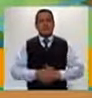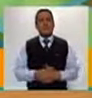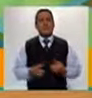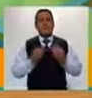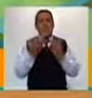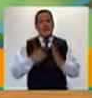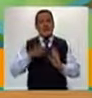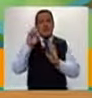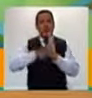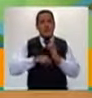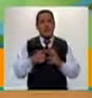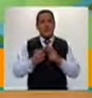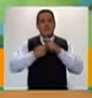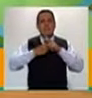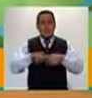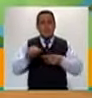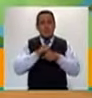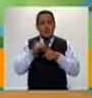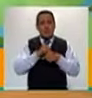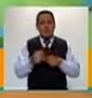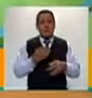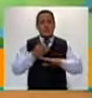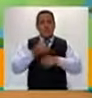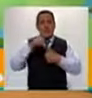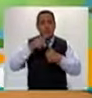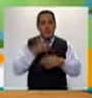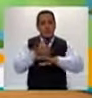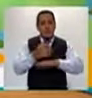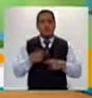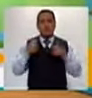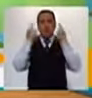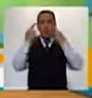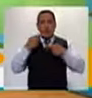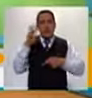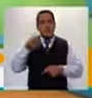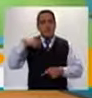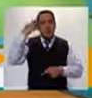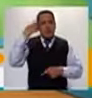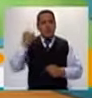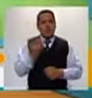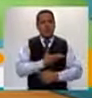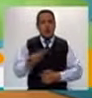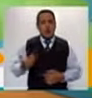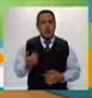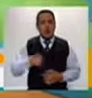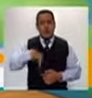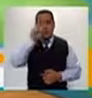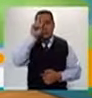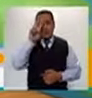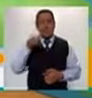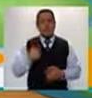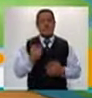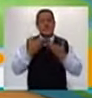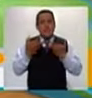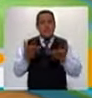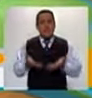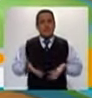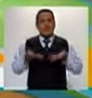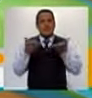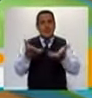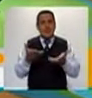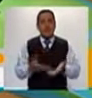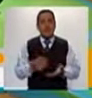programa piloto tumbes accesible es una decisión política del gobierno peruano de emprender